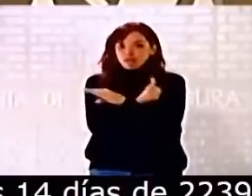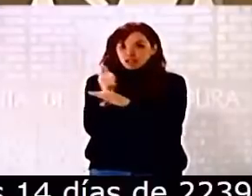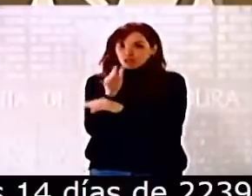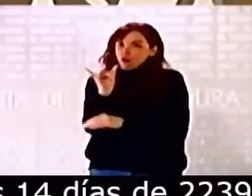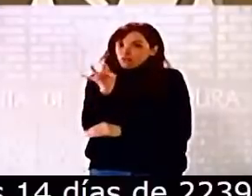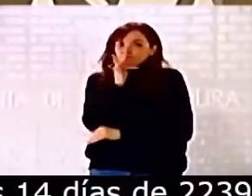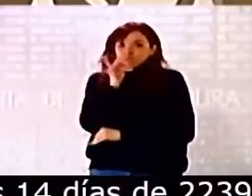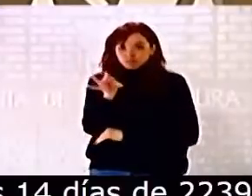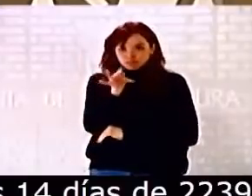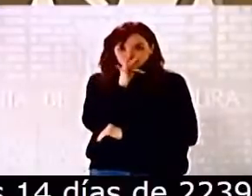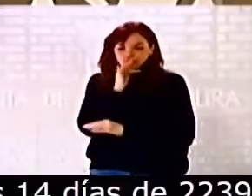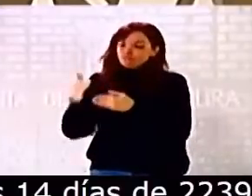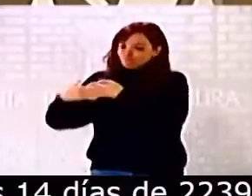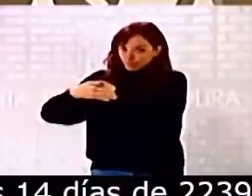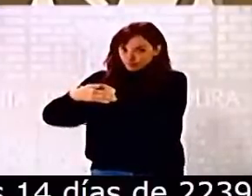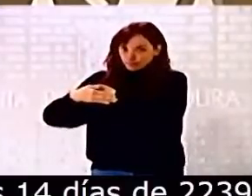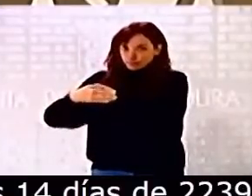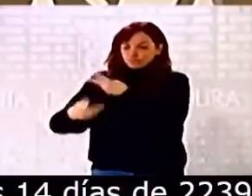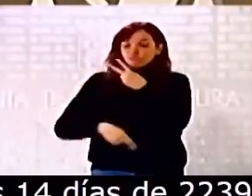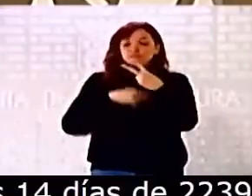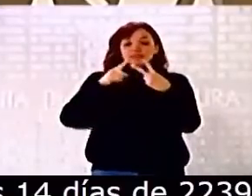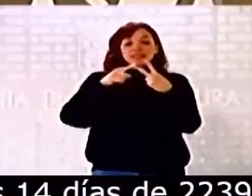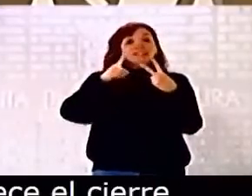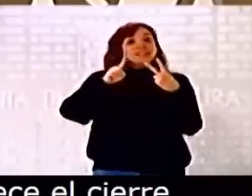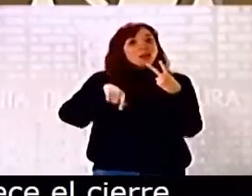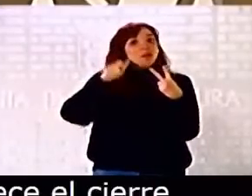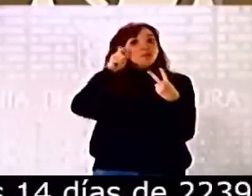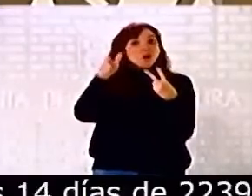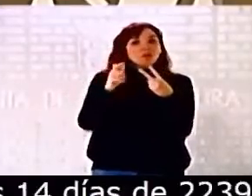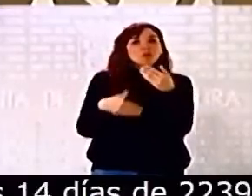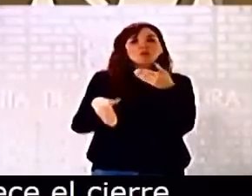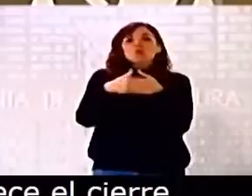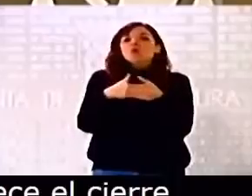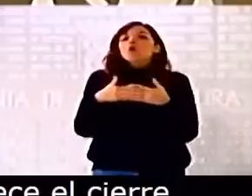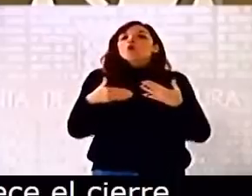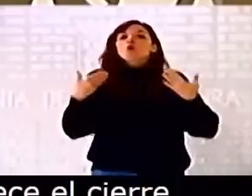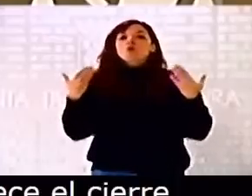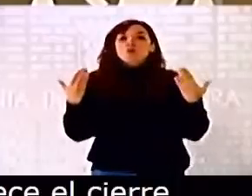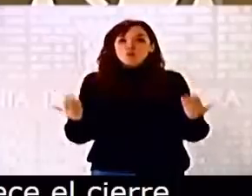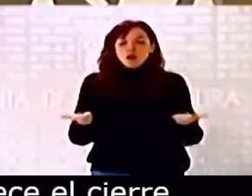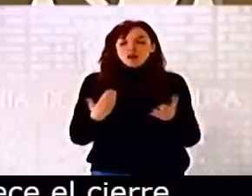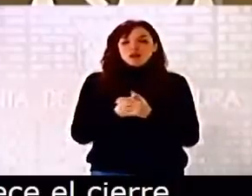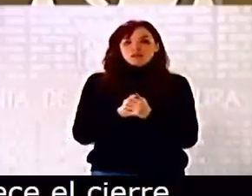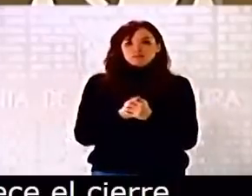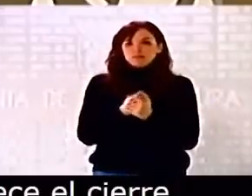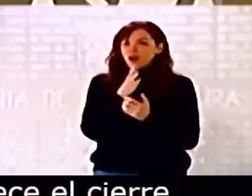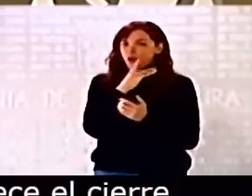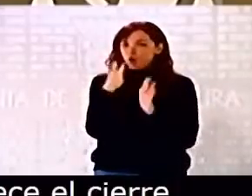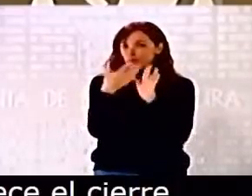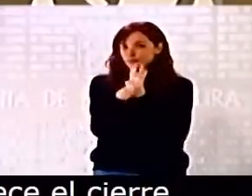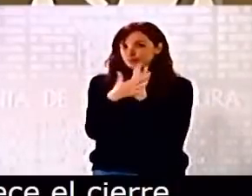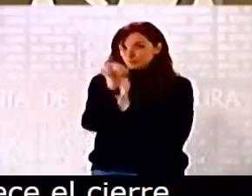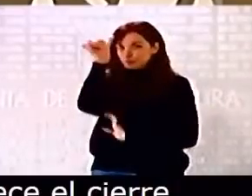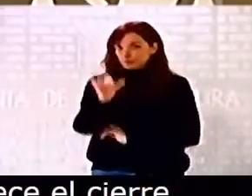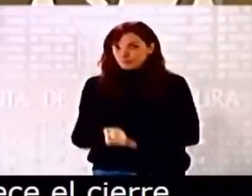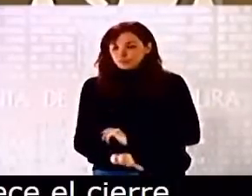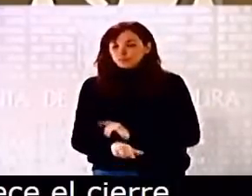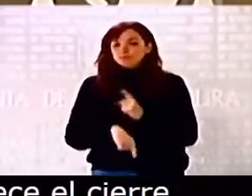También se establece el cierre perimetral de las siguientes localidades que les voy a detallar a